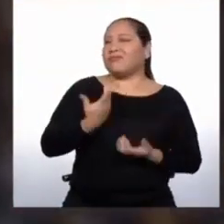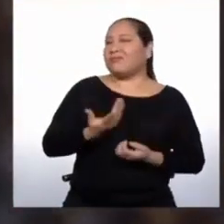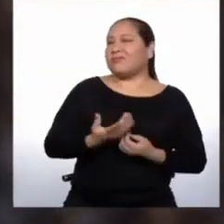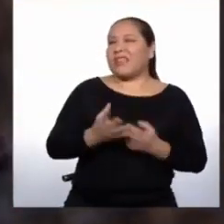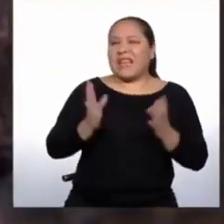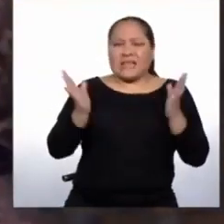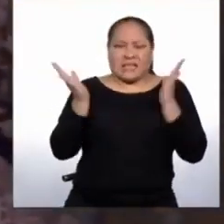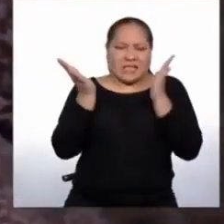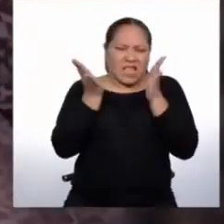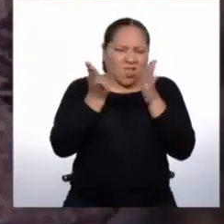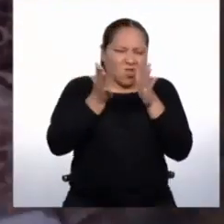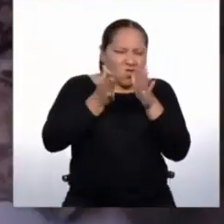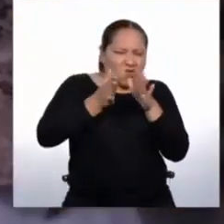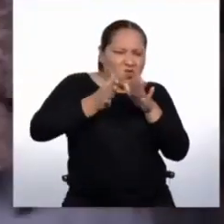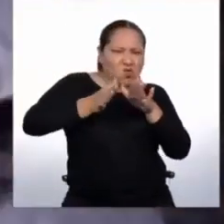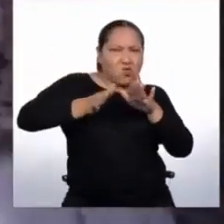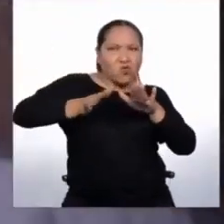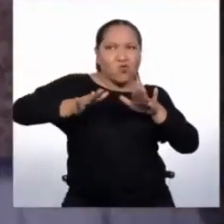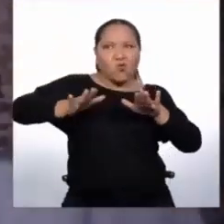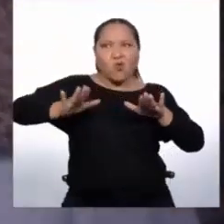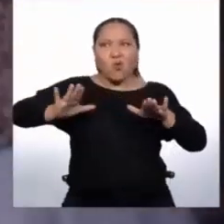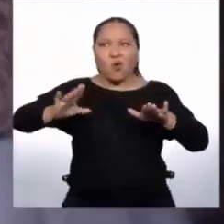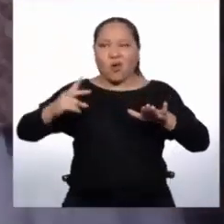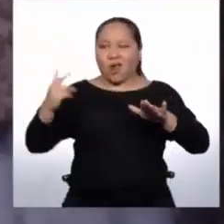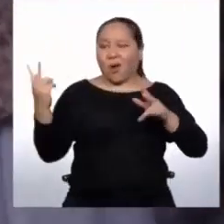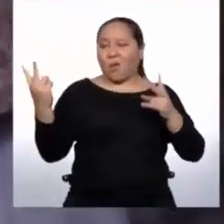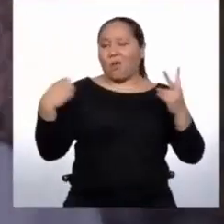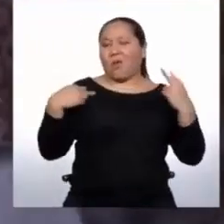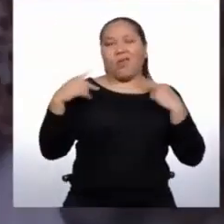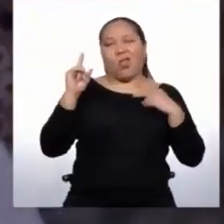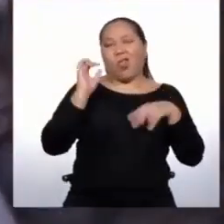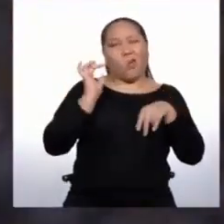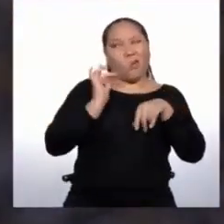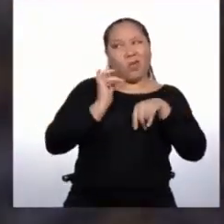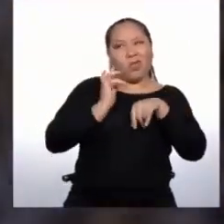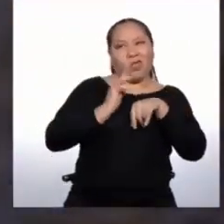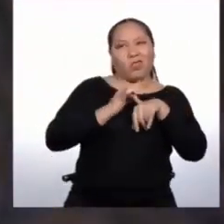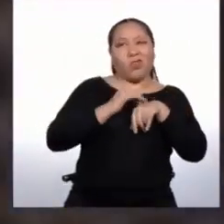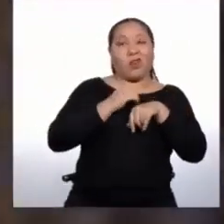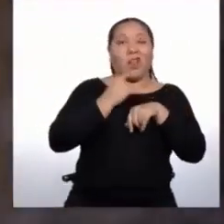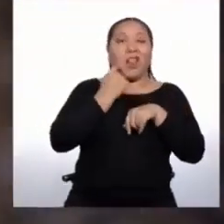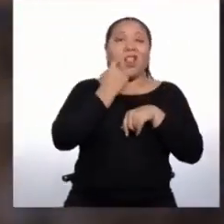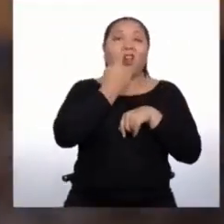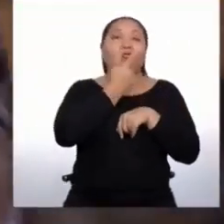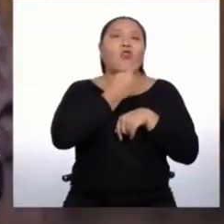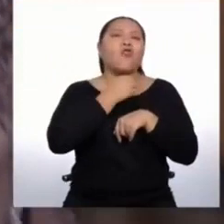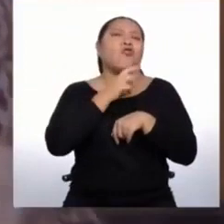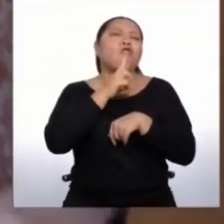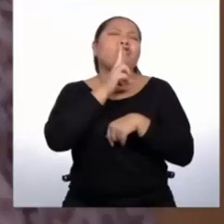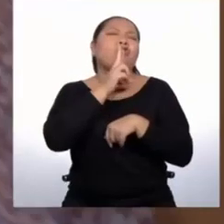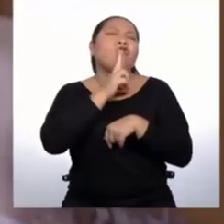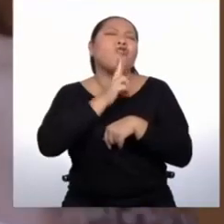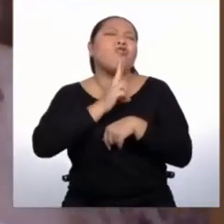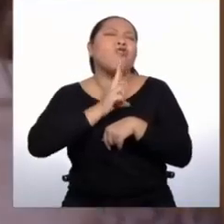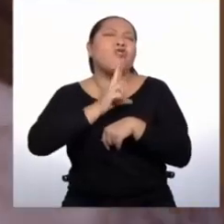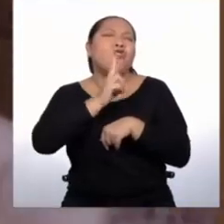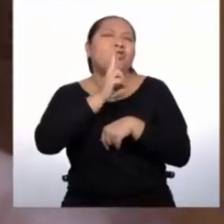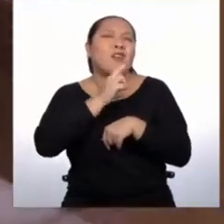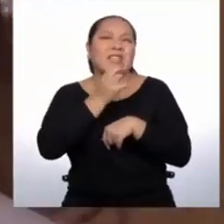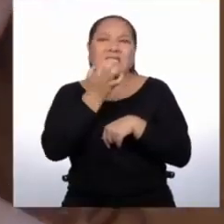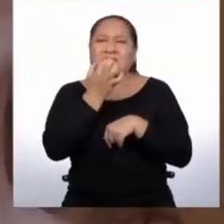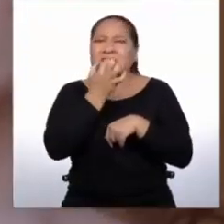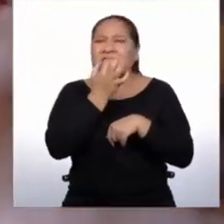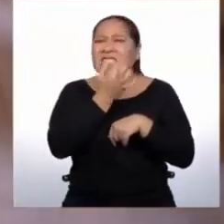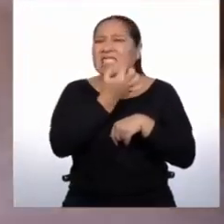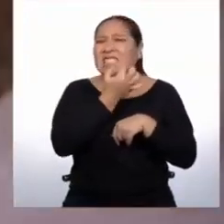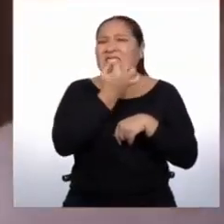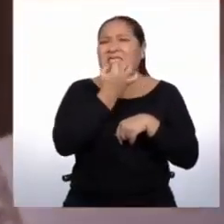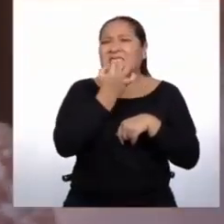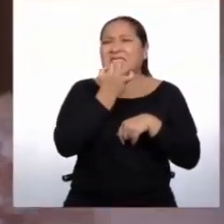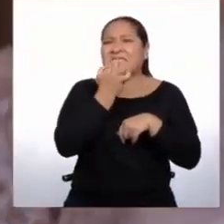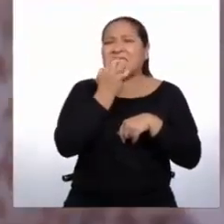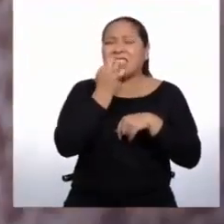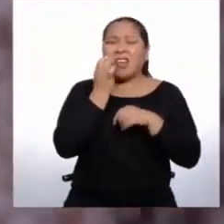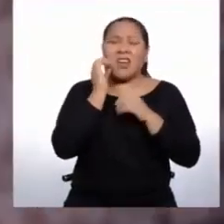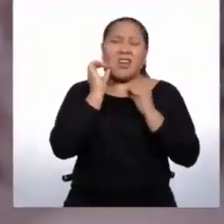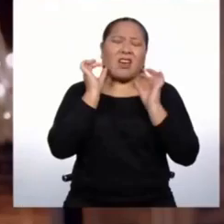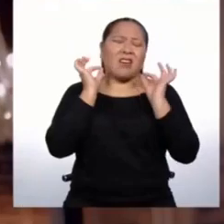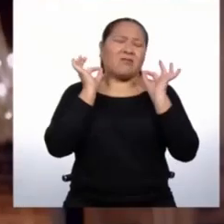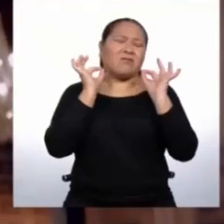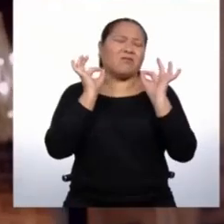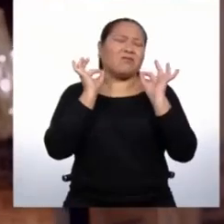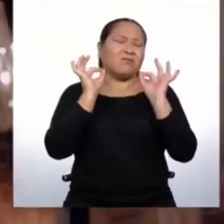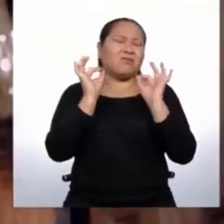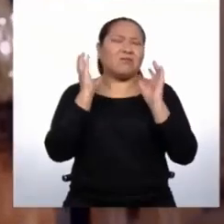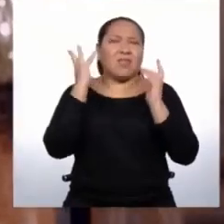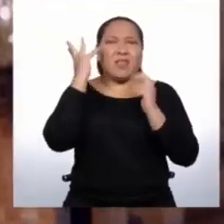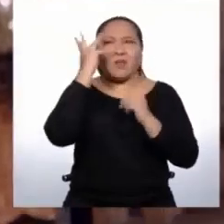y remonona de esas de mírame y no me toques, labios colorados como guindas, dientes como almendrucos, ojos como